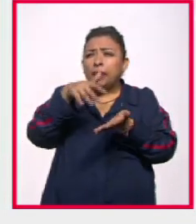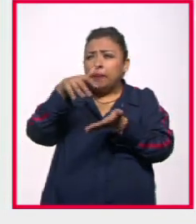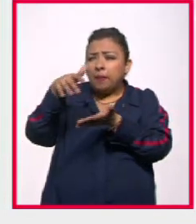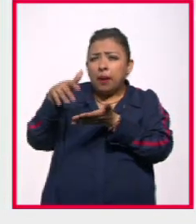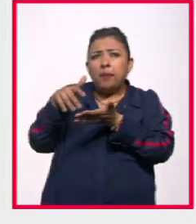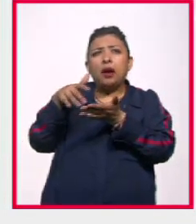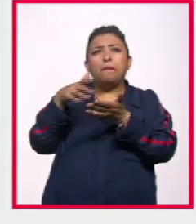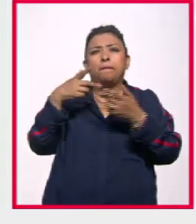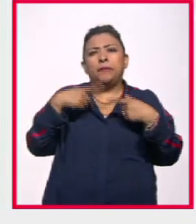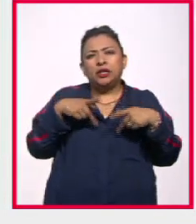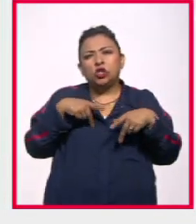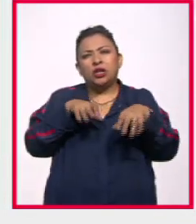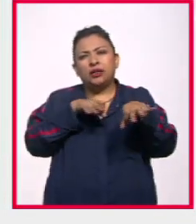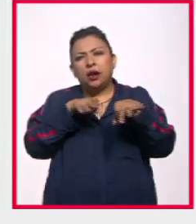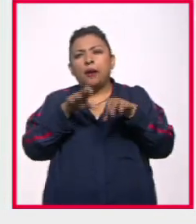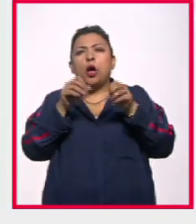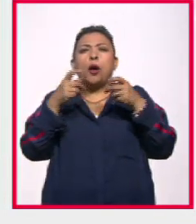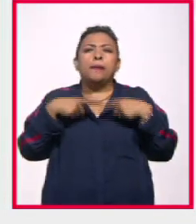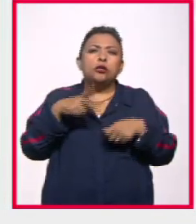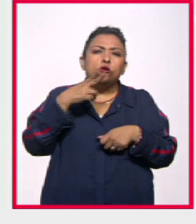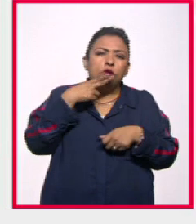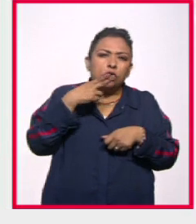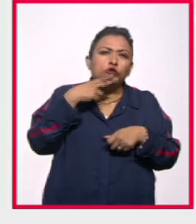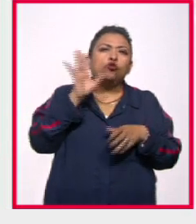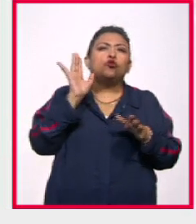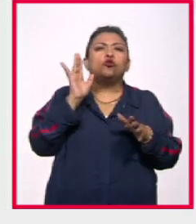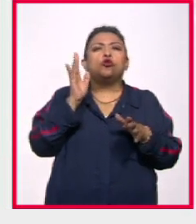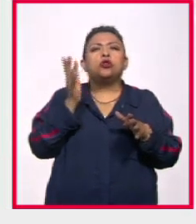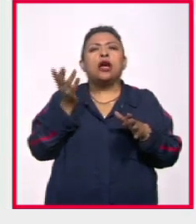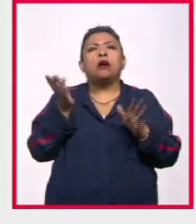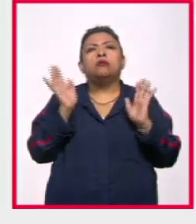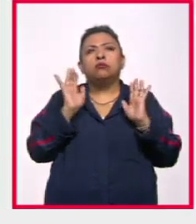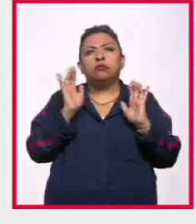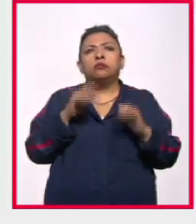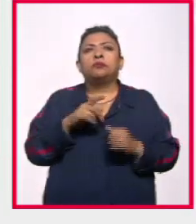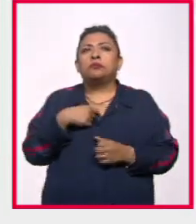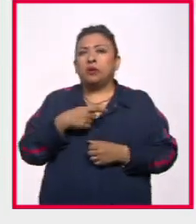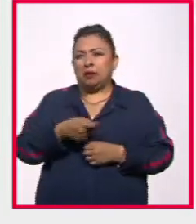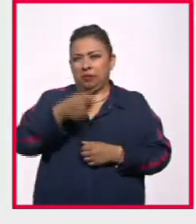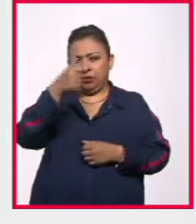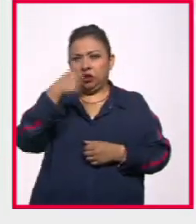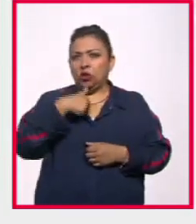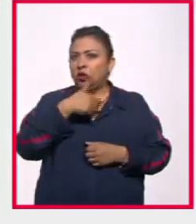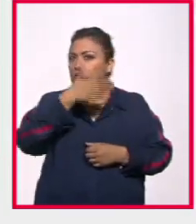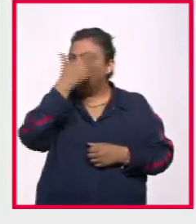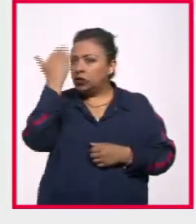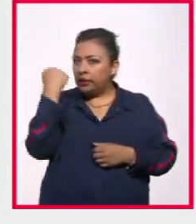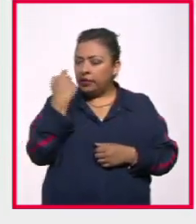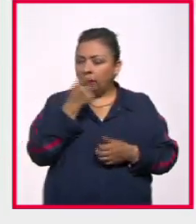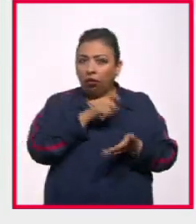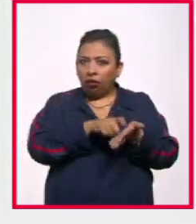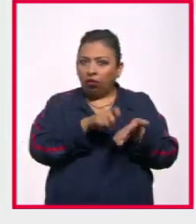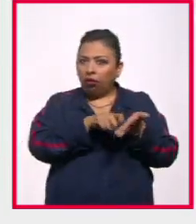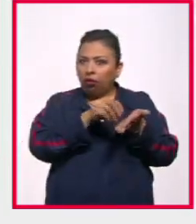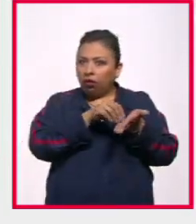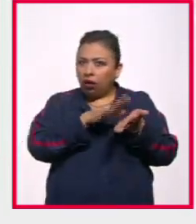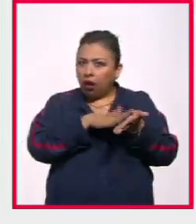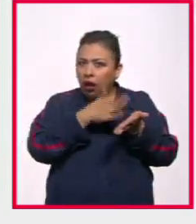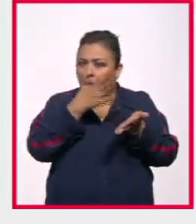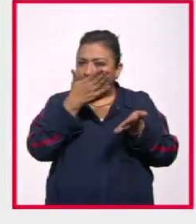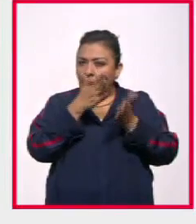usuarios, vagoneros y trabajadores. Al principio no sabía que estaba escribiendo un libro.